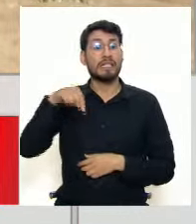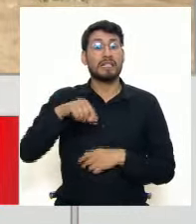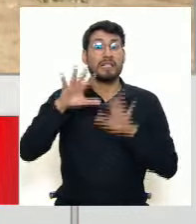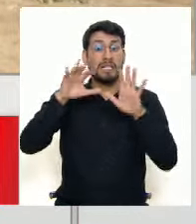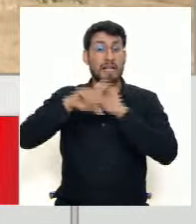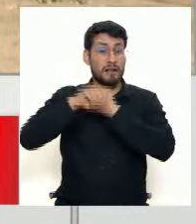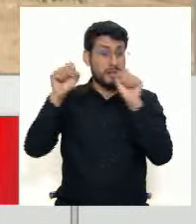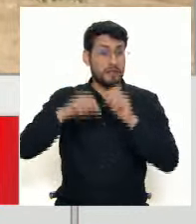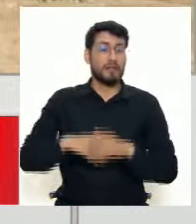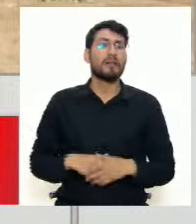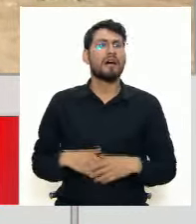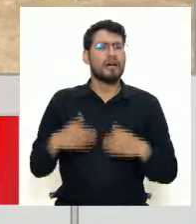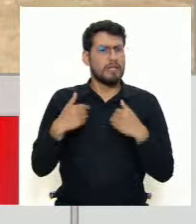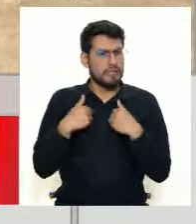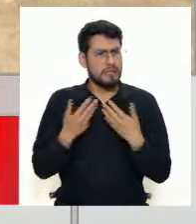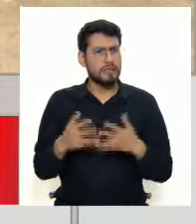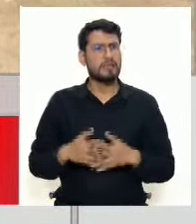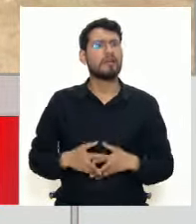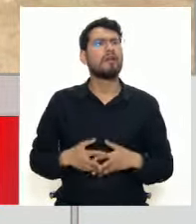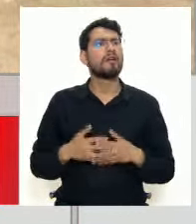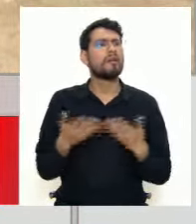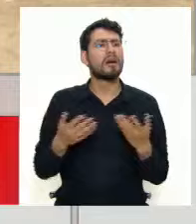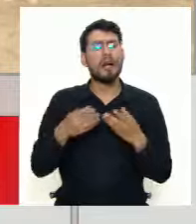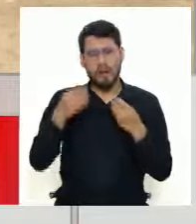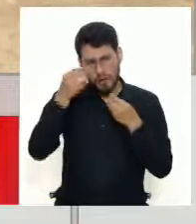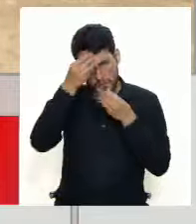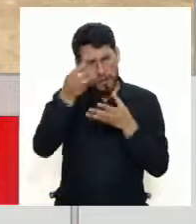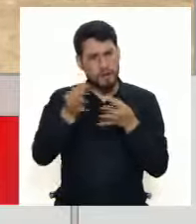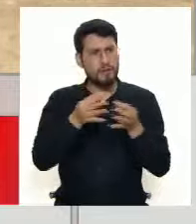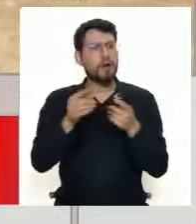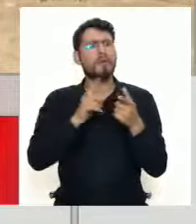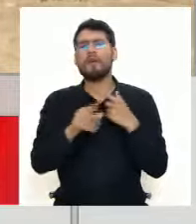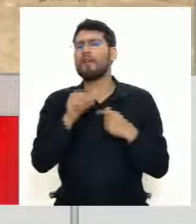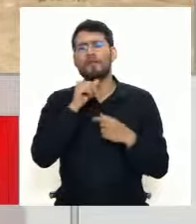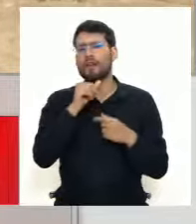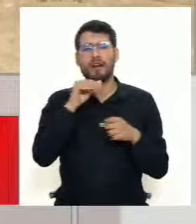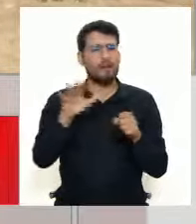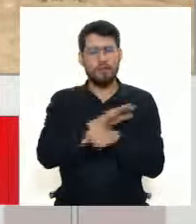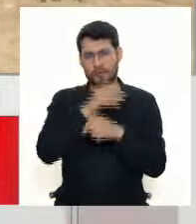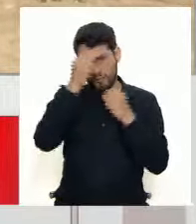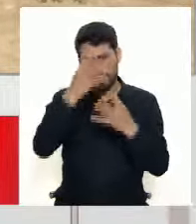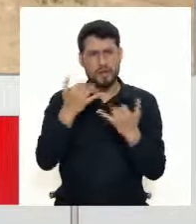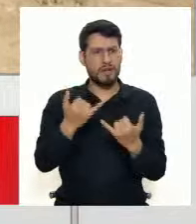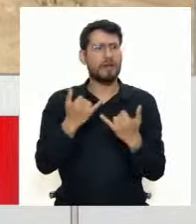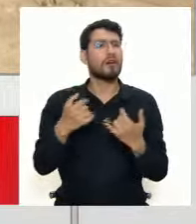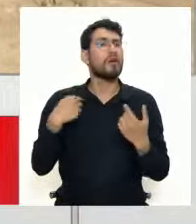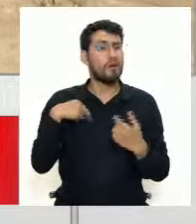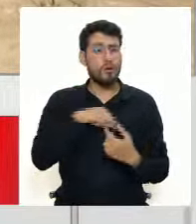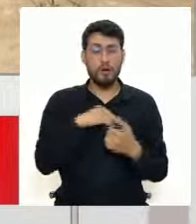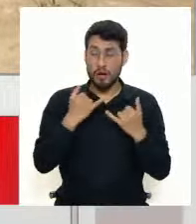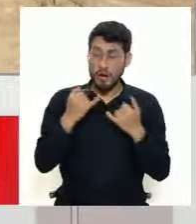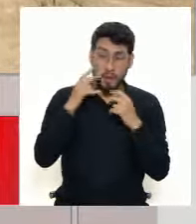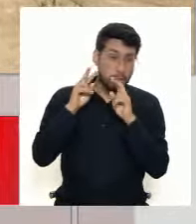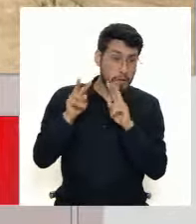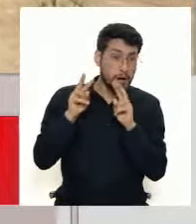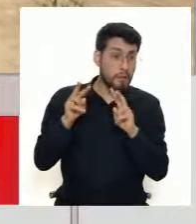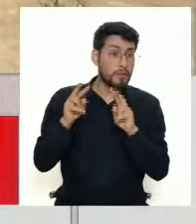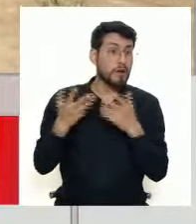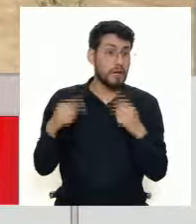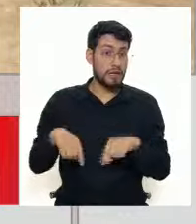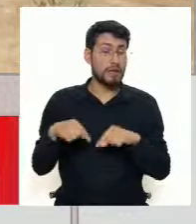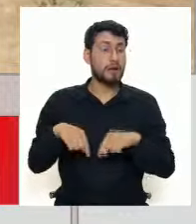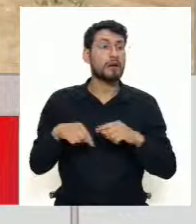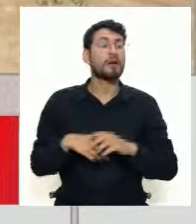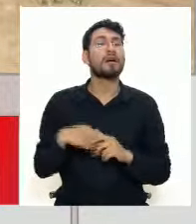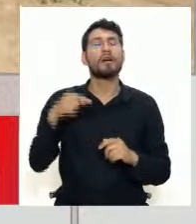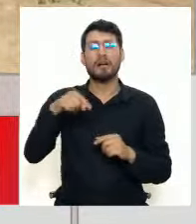de la mañana y tenían que emitir un reporte, pero todavía no se cuenta con esa información de momento. Nosotros todavía estamos a la espera aquí en el